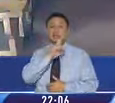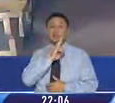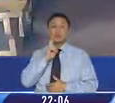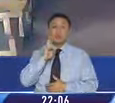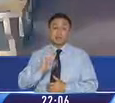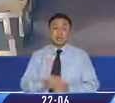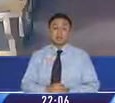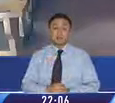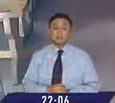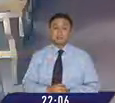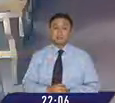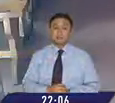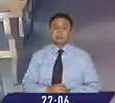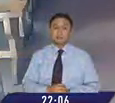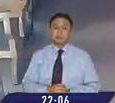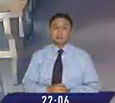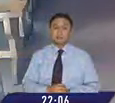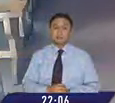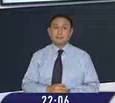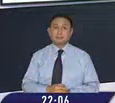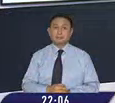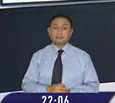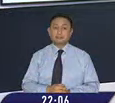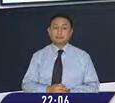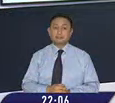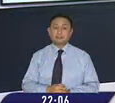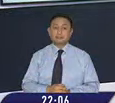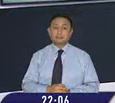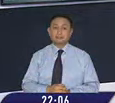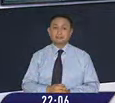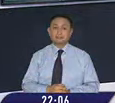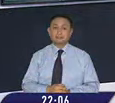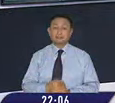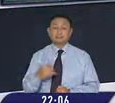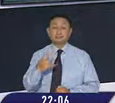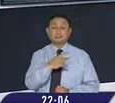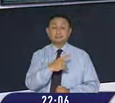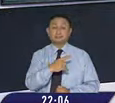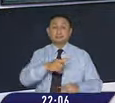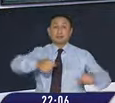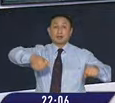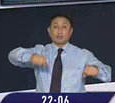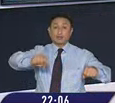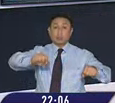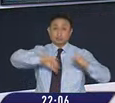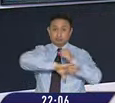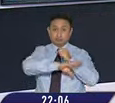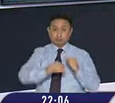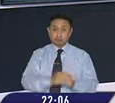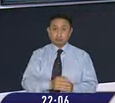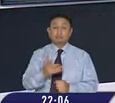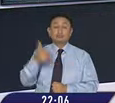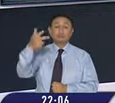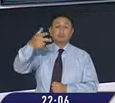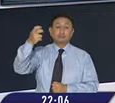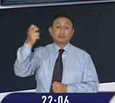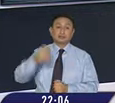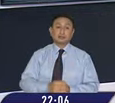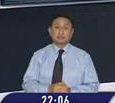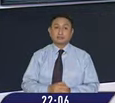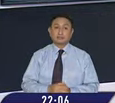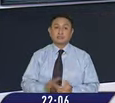En Quito informó Iván Casamen. Un nuevo asalto a bordo de una motocicleta quedó grabado en las cámaras de